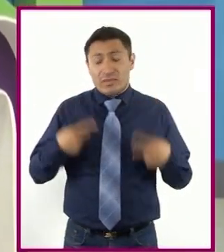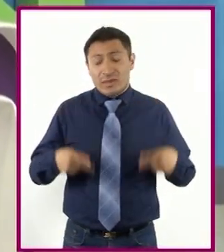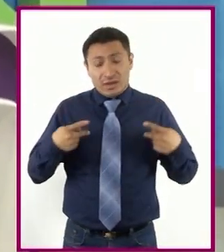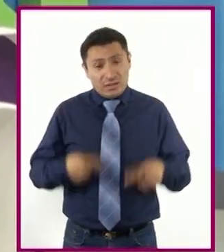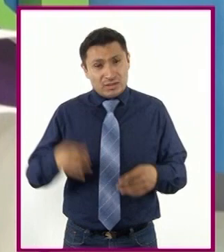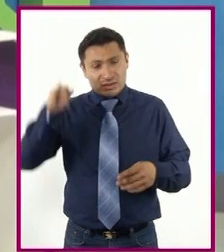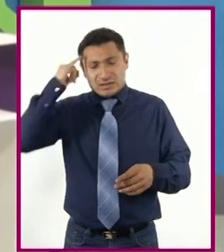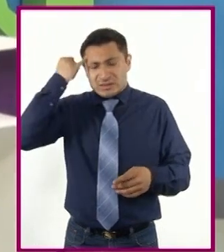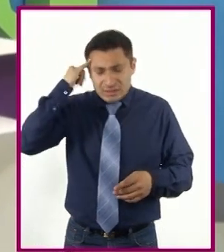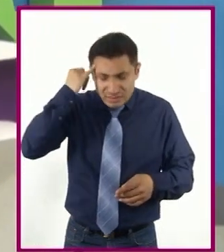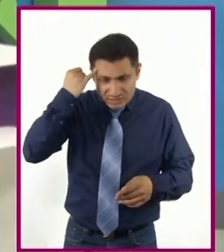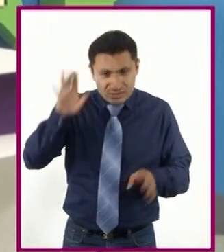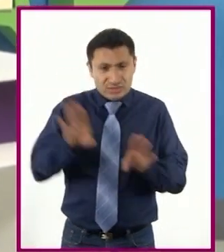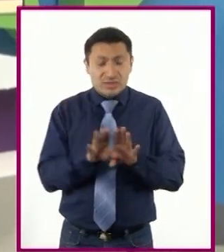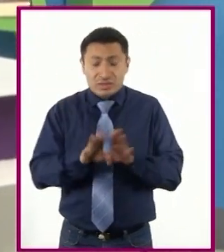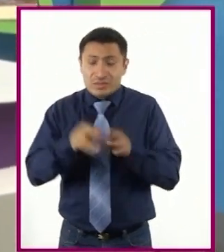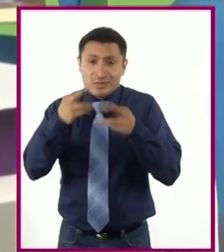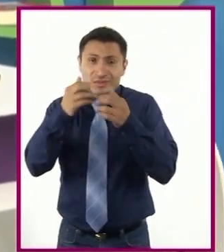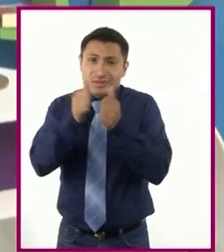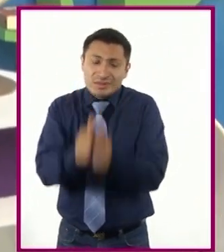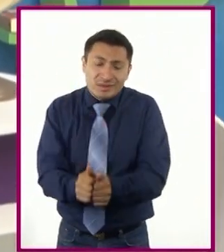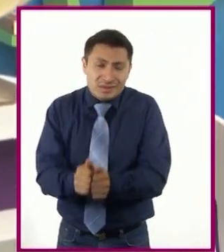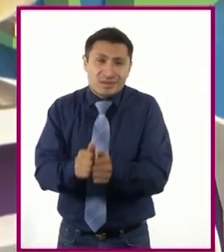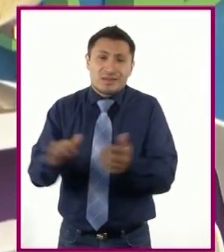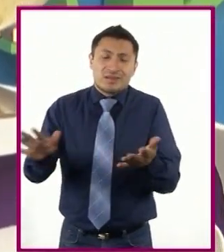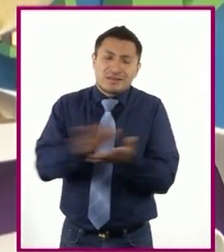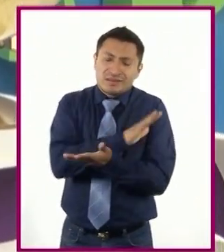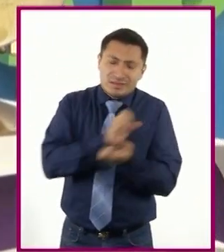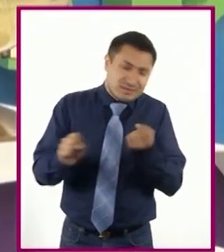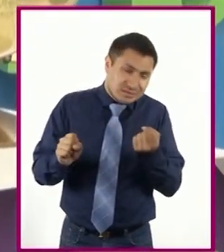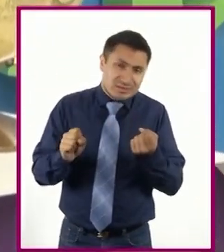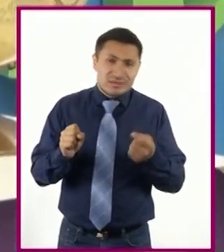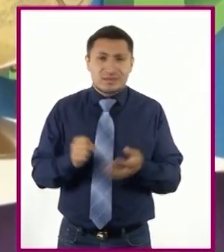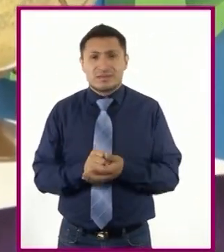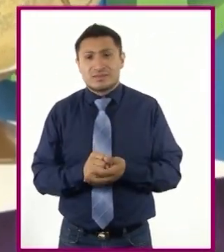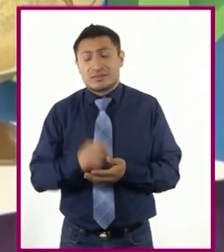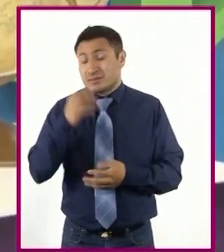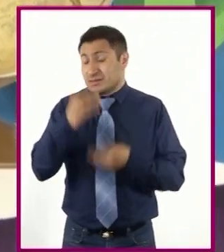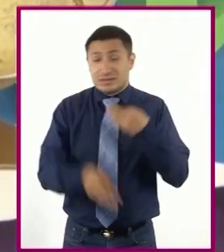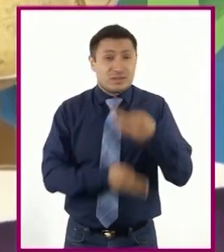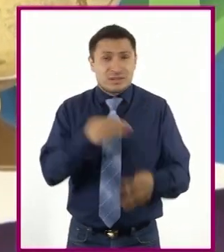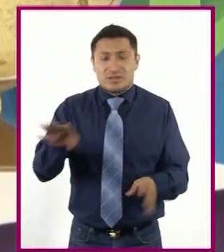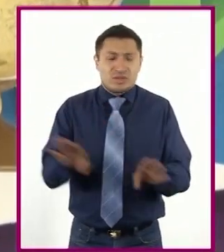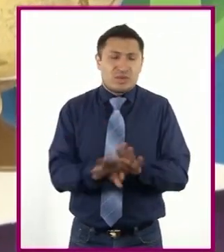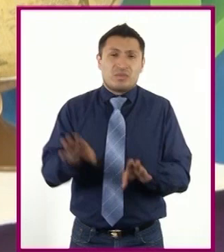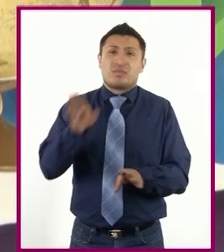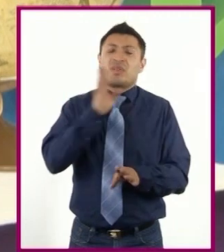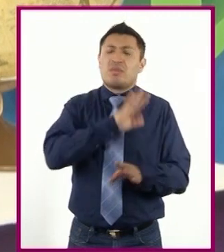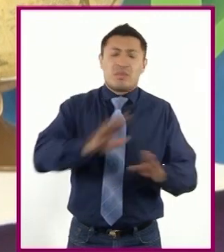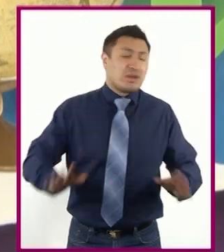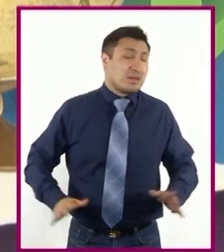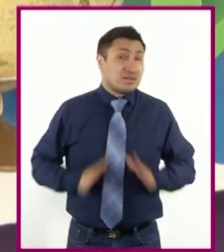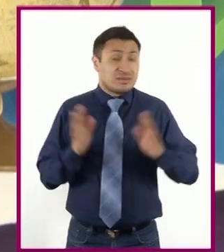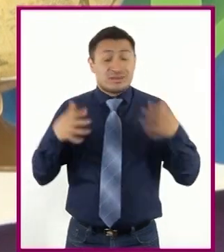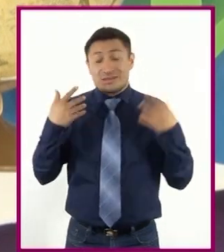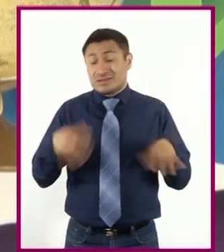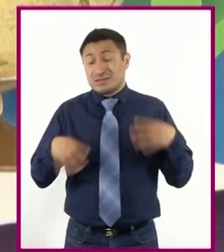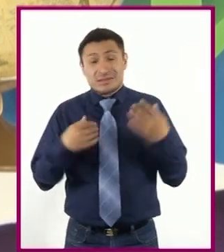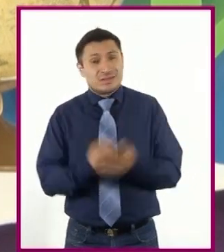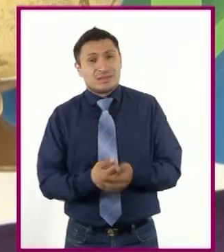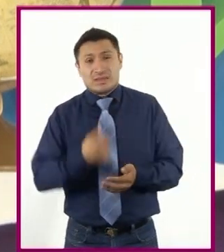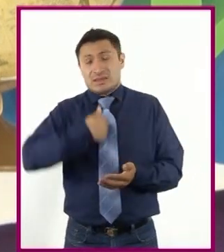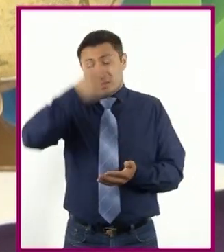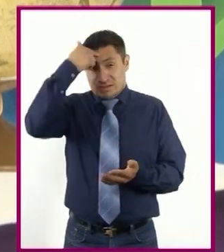los indios habían quedado en una ayepción desastrosa. Todo esto ha pegado con gran sorpresa mía. Empiezo a